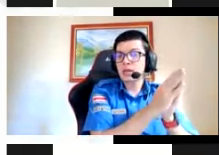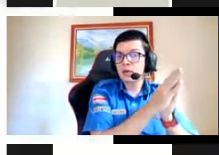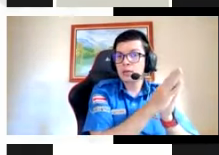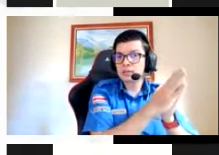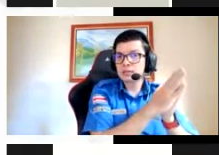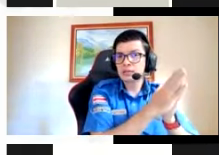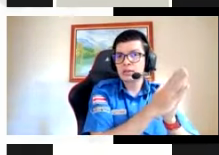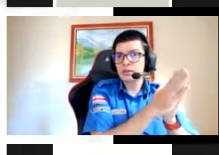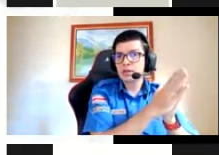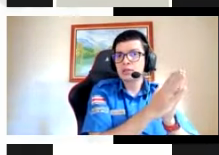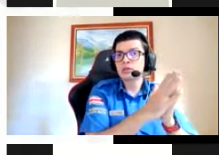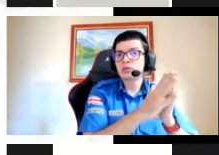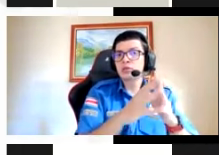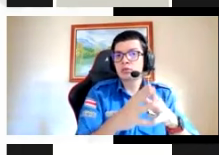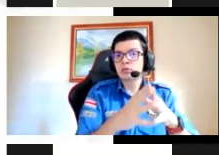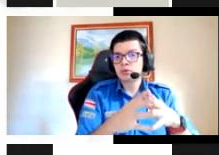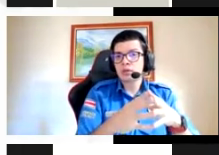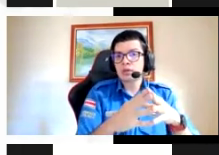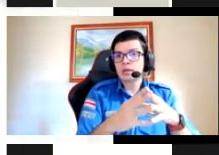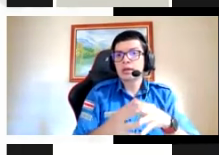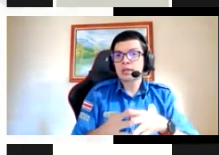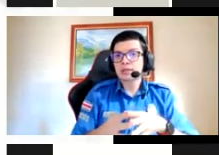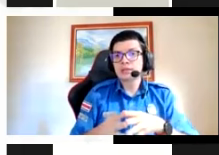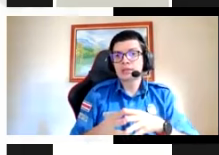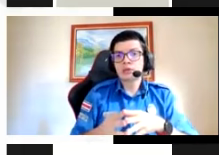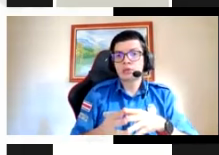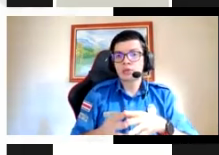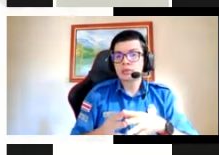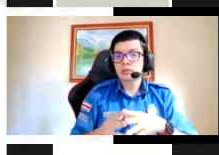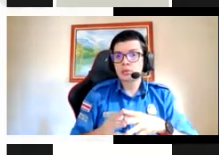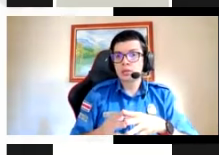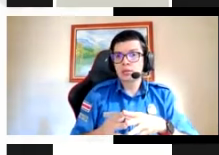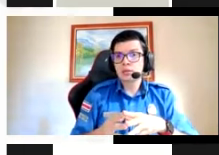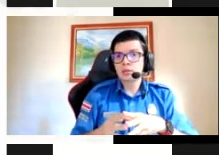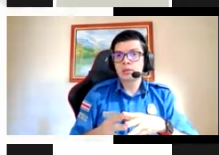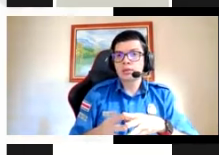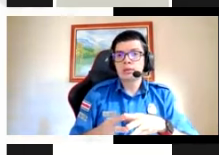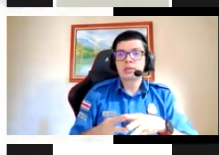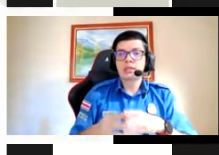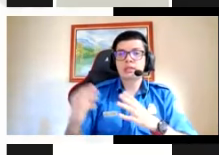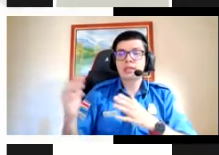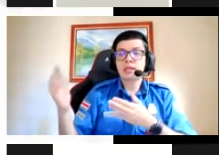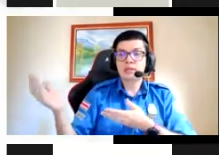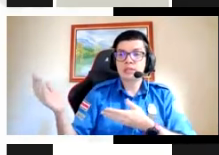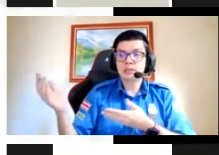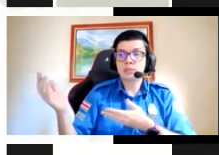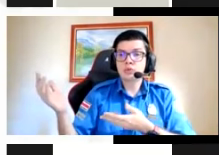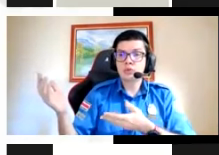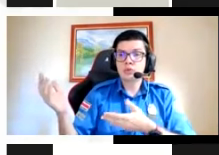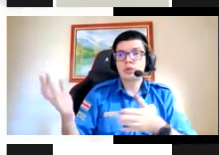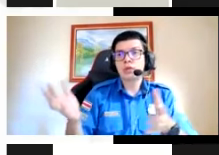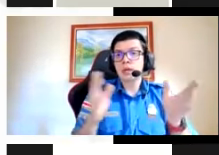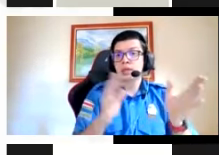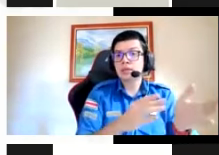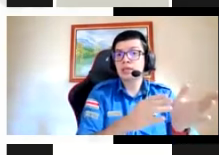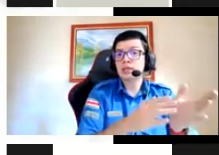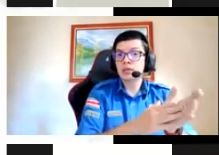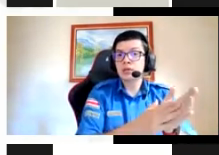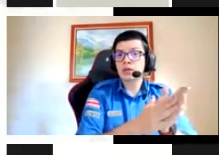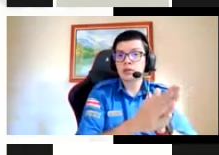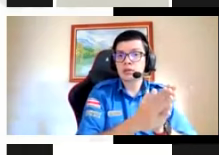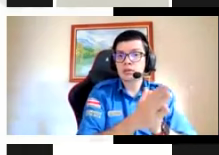500 galones. Eso es mucho gas dentro de una estructura. Si ya 100 libras es mucho,